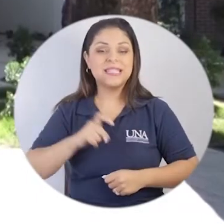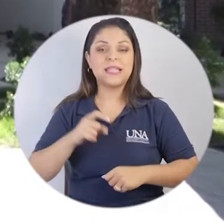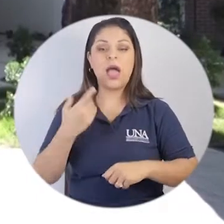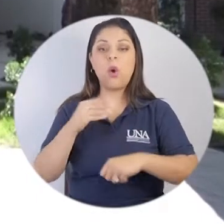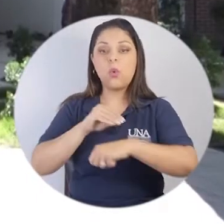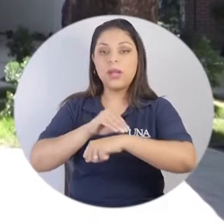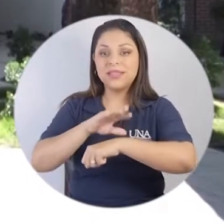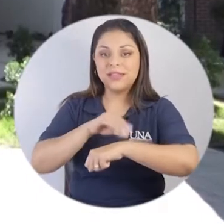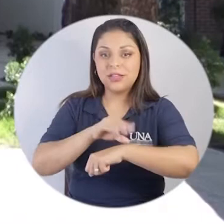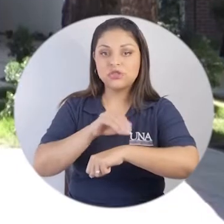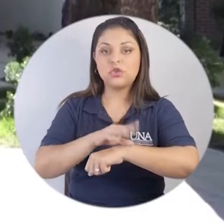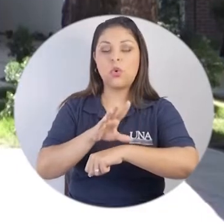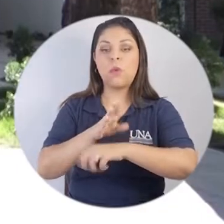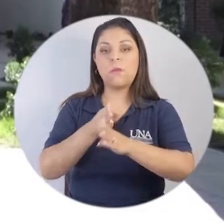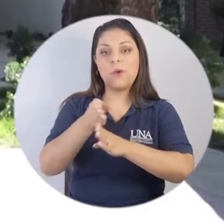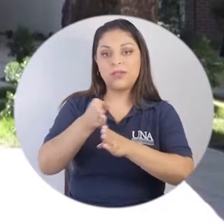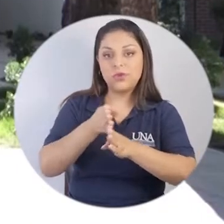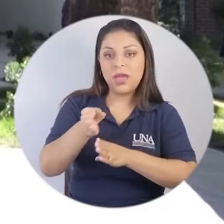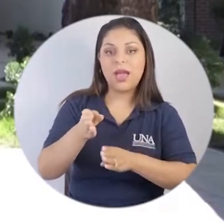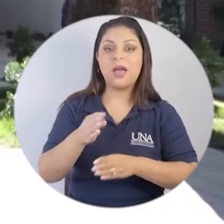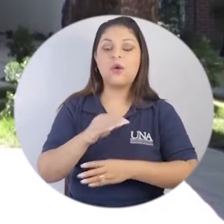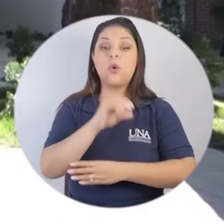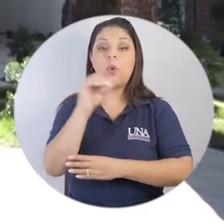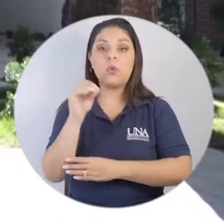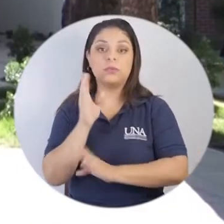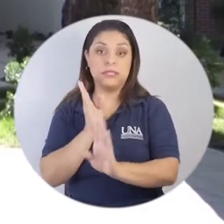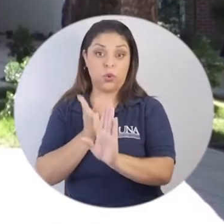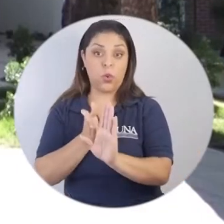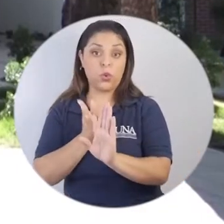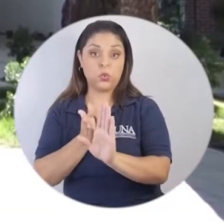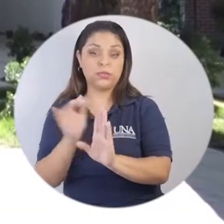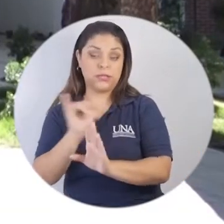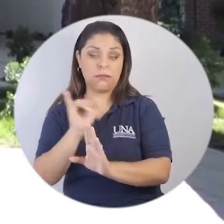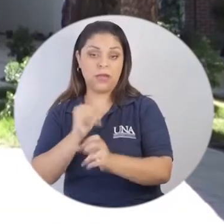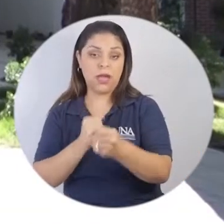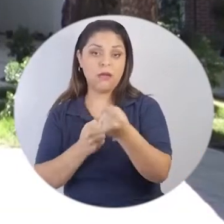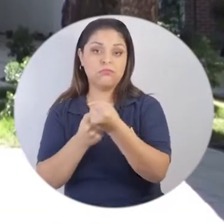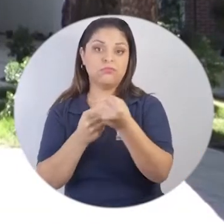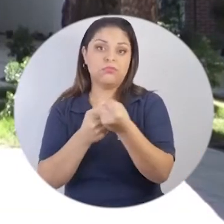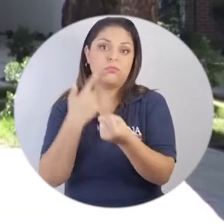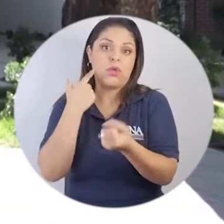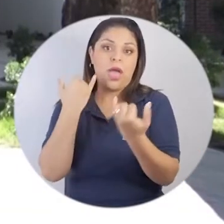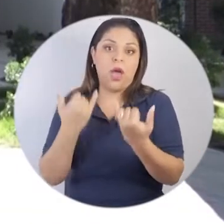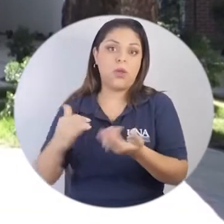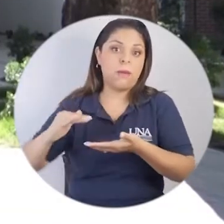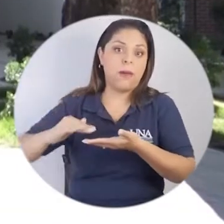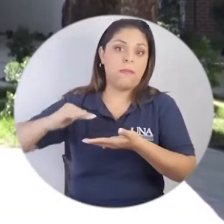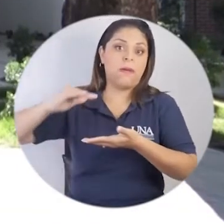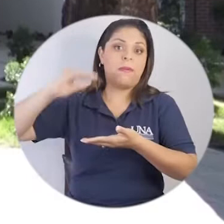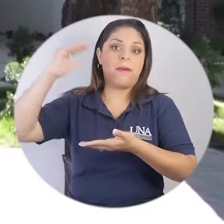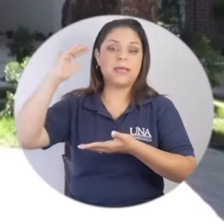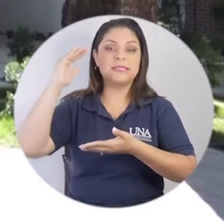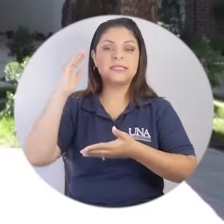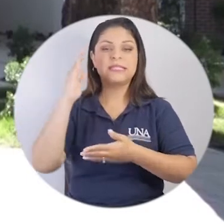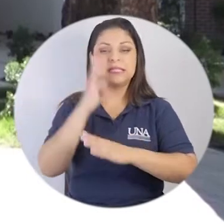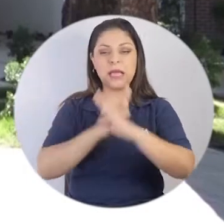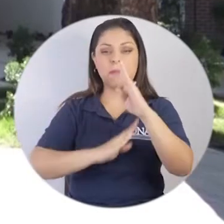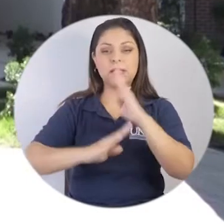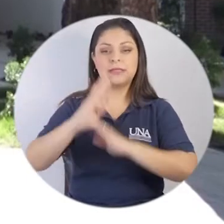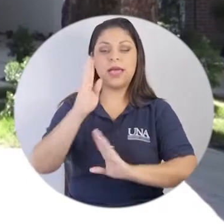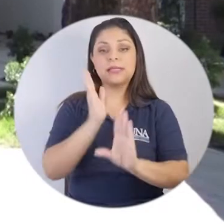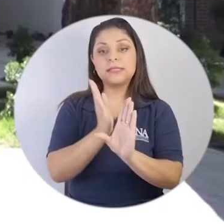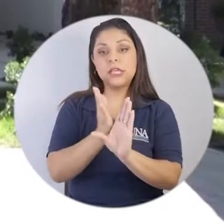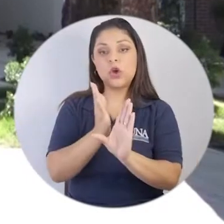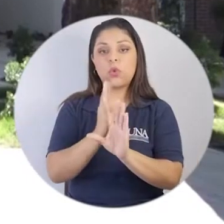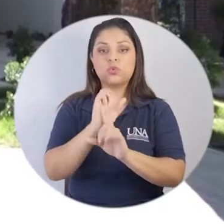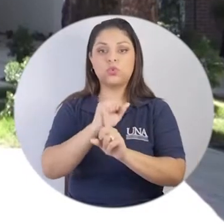procesos de orientación vocacional o inclusive apoyo a nivel psicológico, ¿verdad? Sabemos que ha venido en aumento los casos de discapacidad psicosocial,